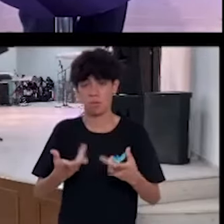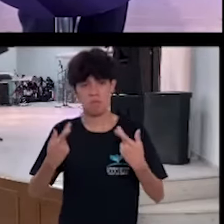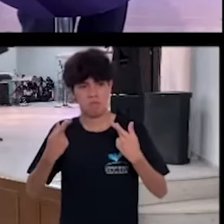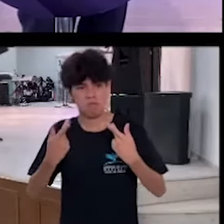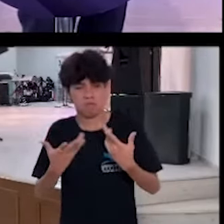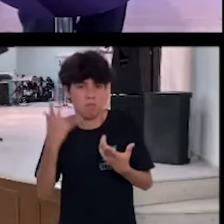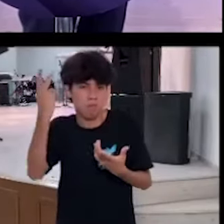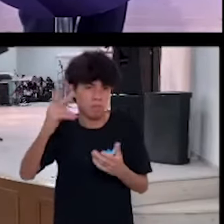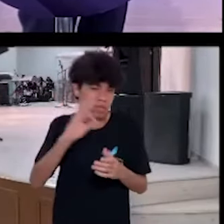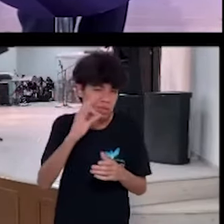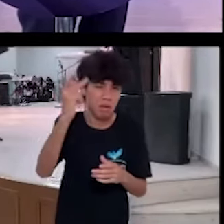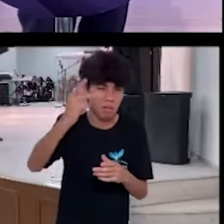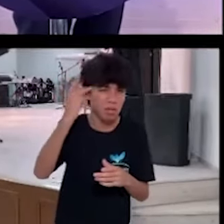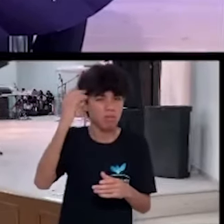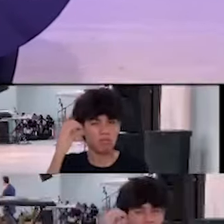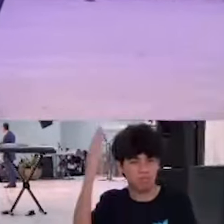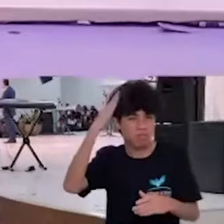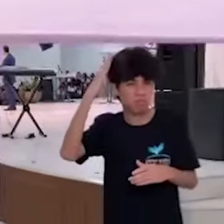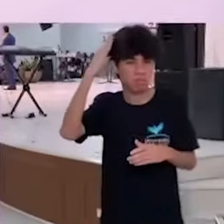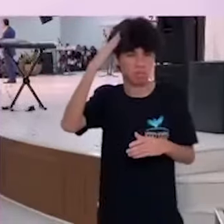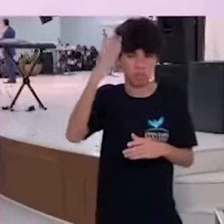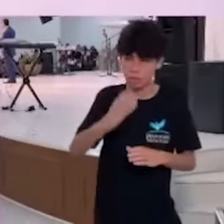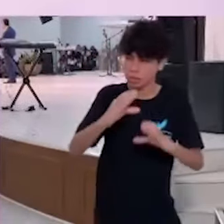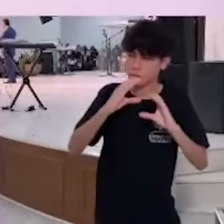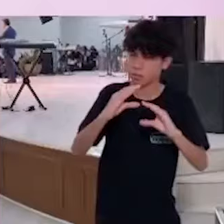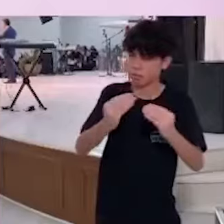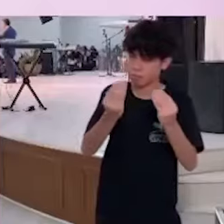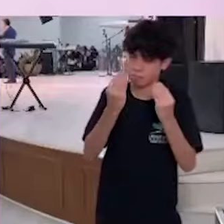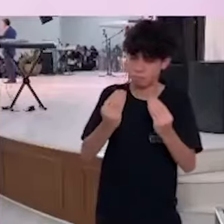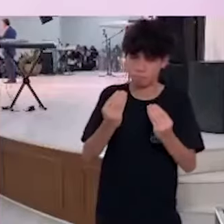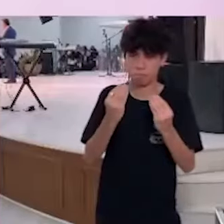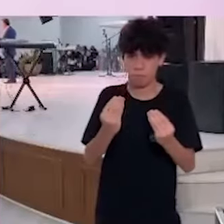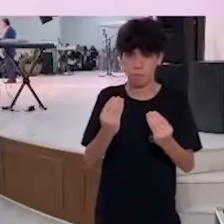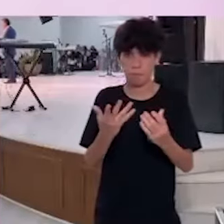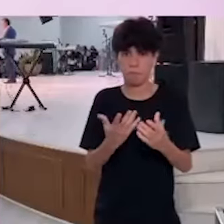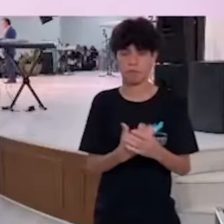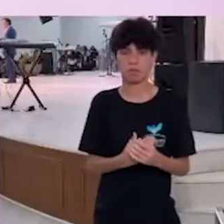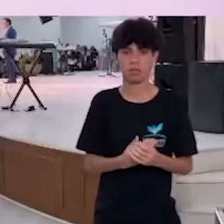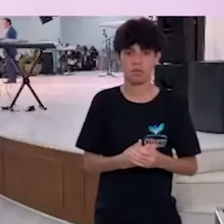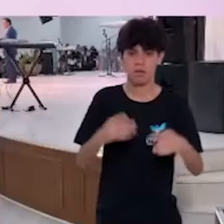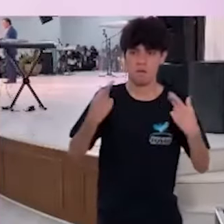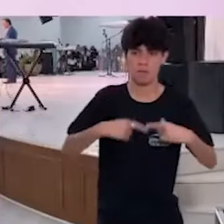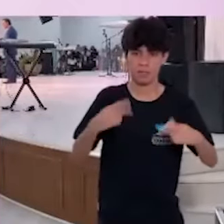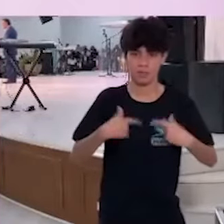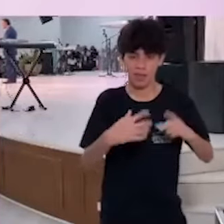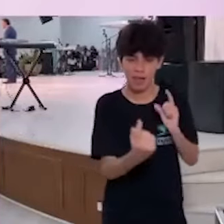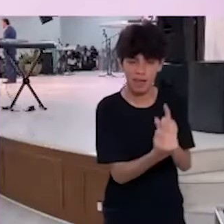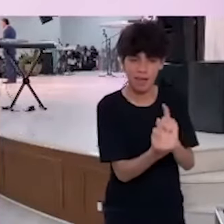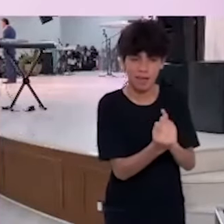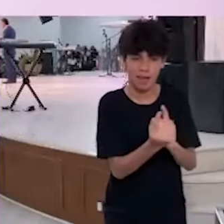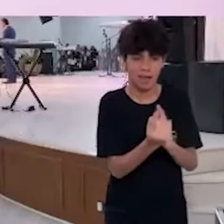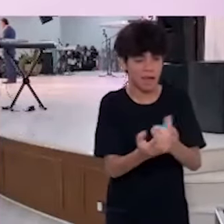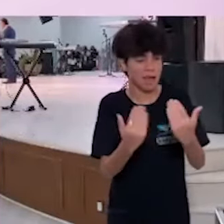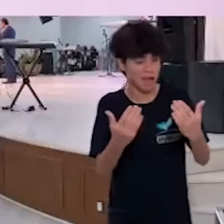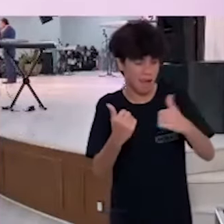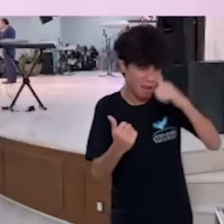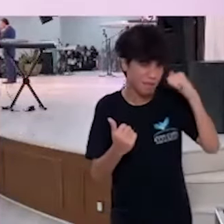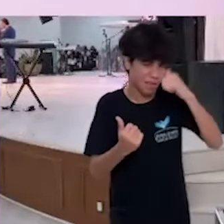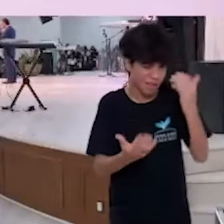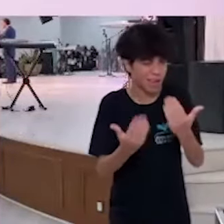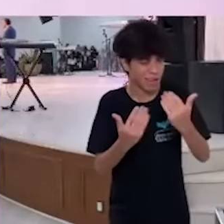como pastor, como un ministro de Dios. Muchos van a ser los ofrecimientos que se nos van a presentar, pero